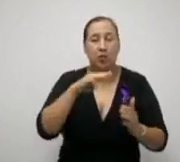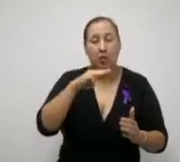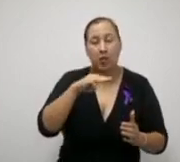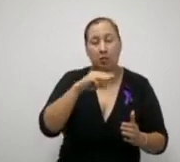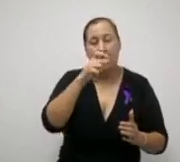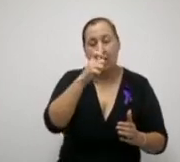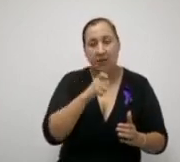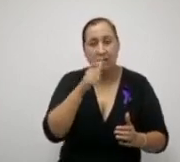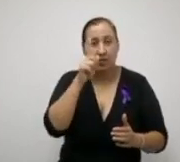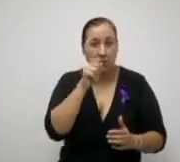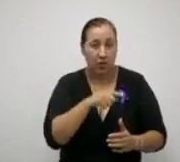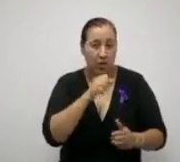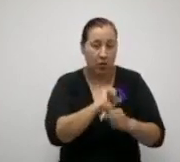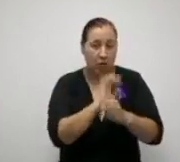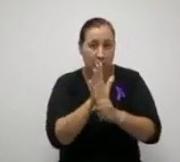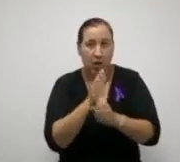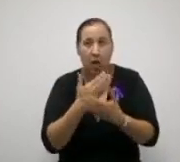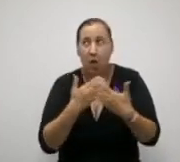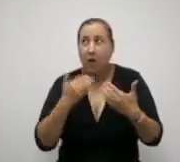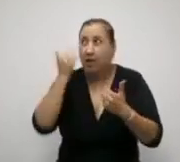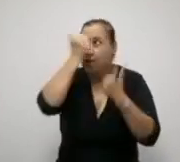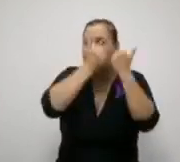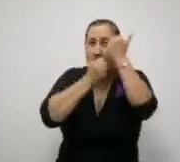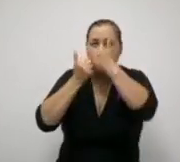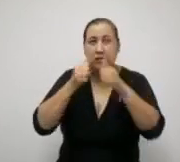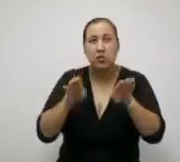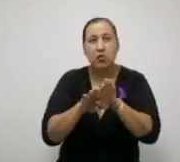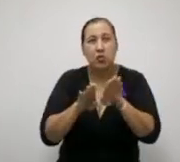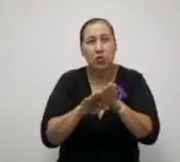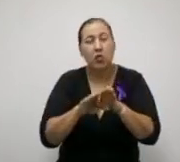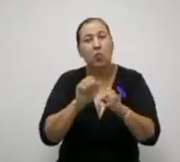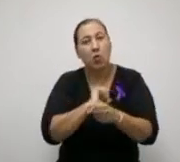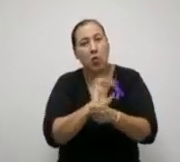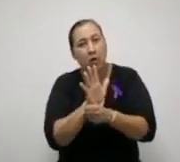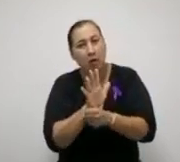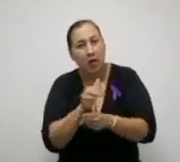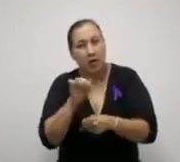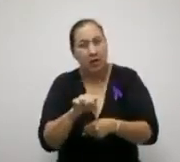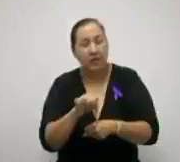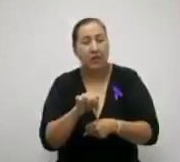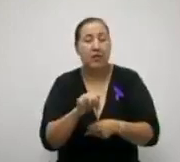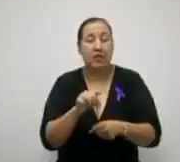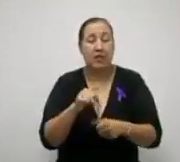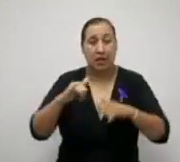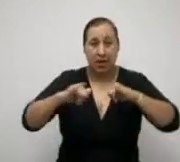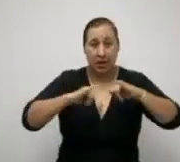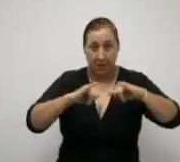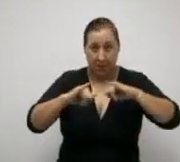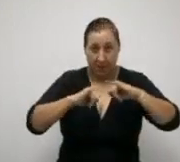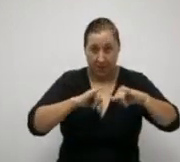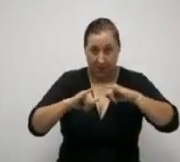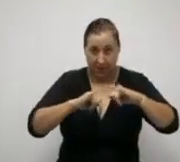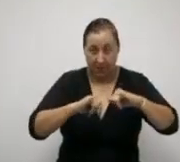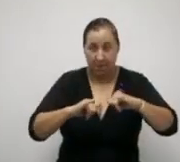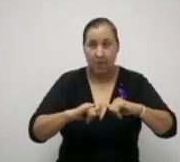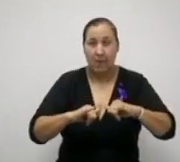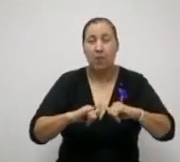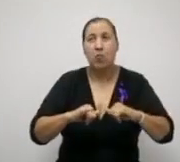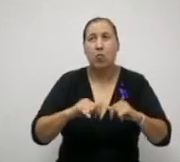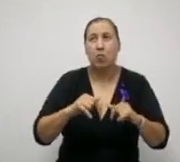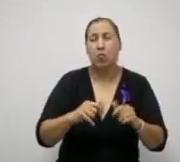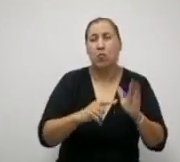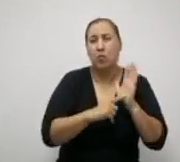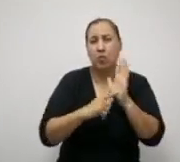saludcolima.gov.mx/coronavirus. Es momento de analizar ahora la situación activa por COVID-19 con nuestro mapa de calor. Y en esta ocasión